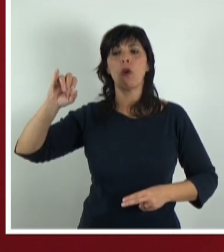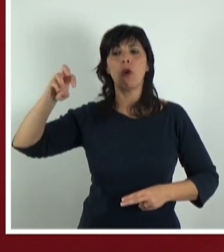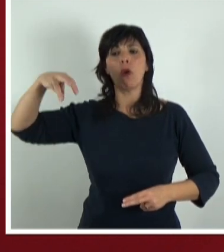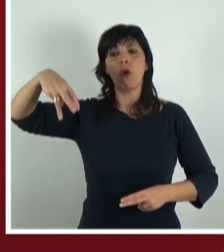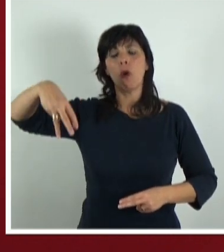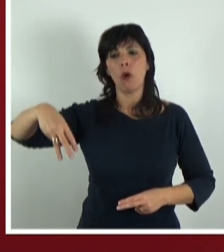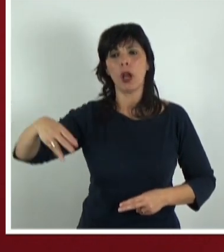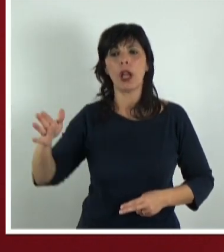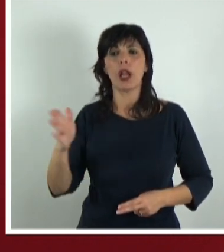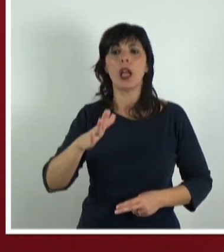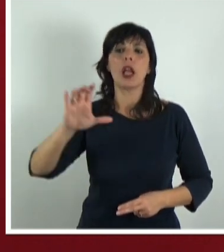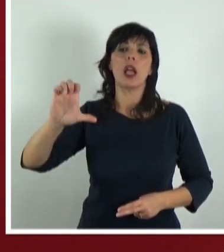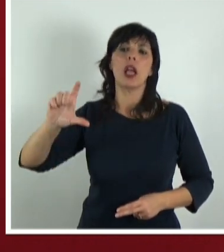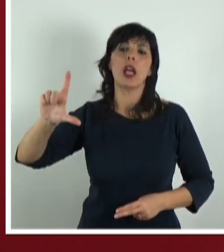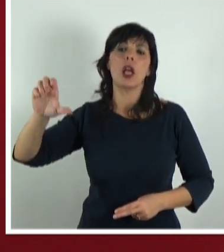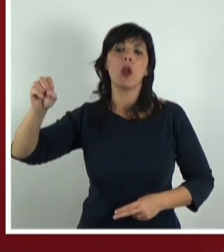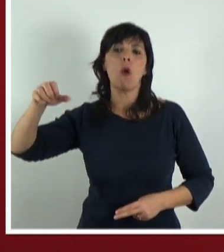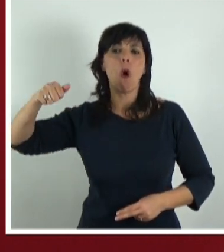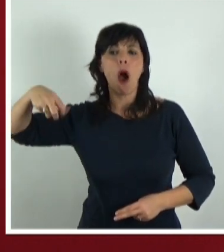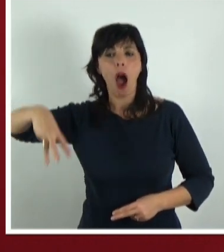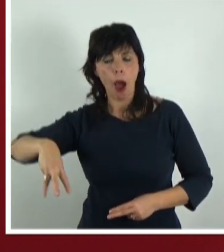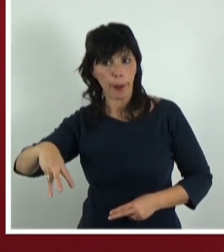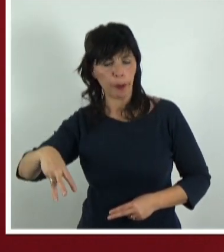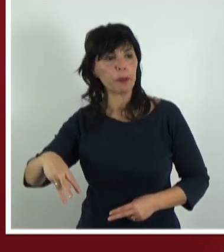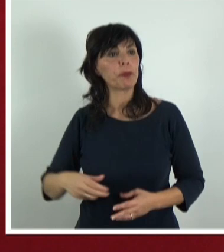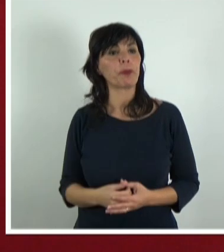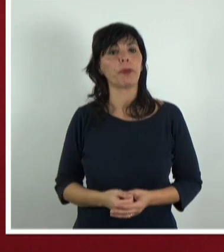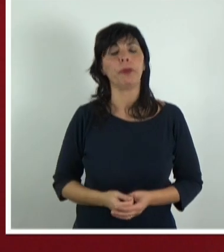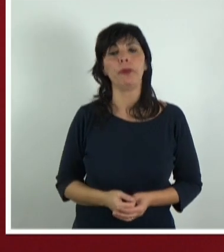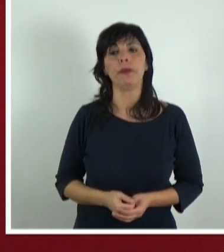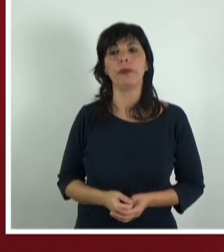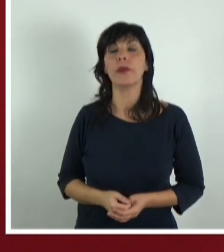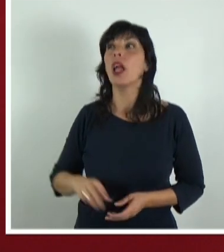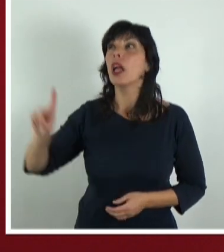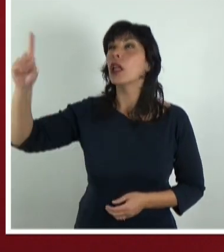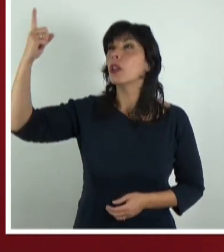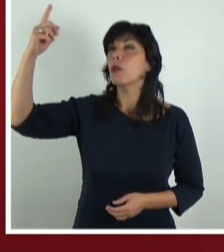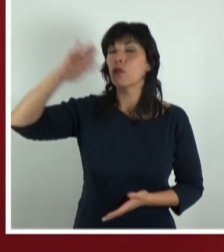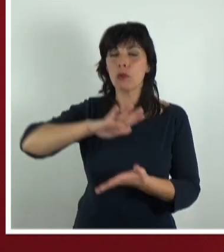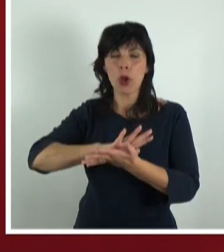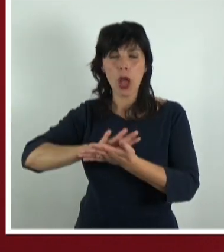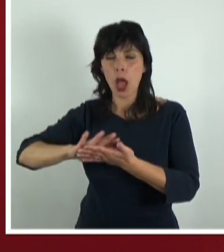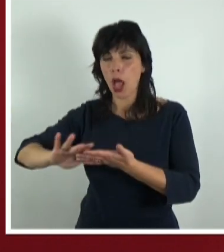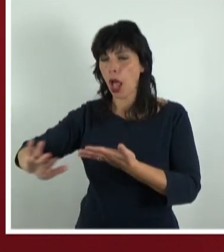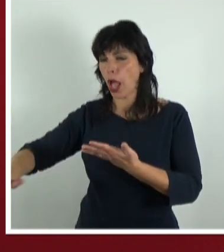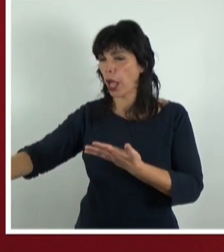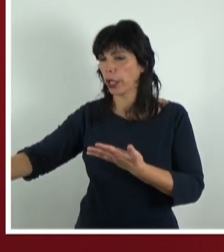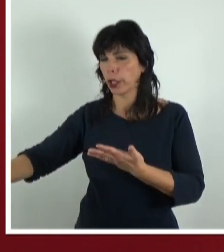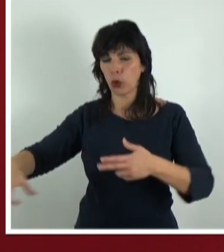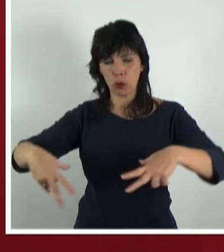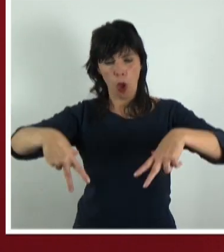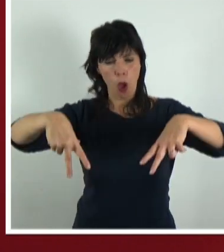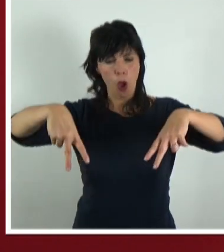Olam, donde Él iba a poner un punto final. ¿A qué?